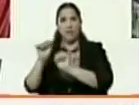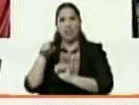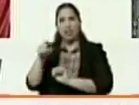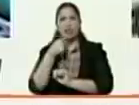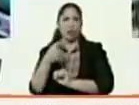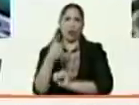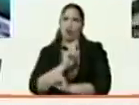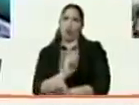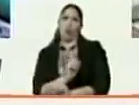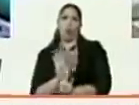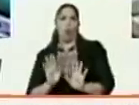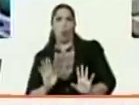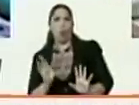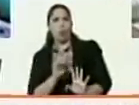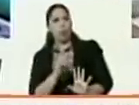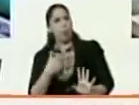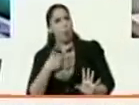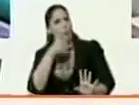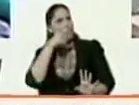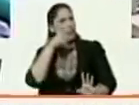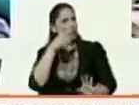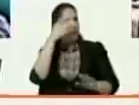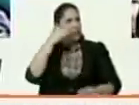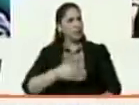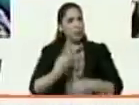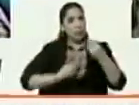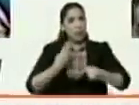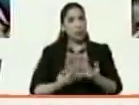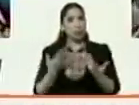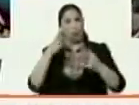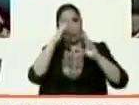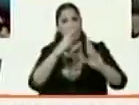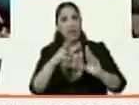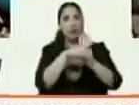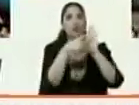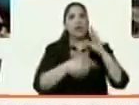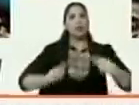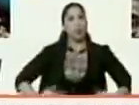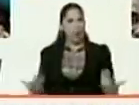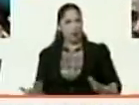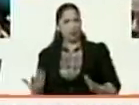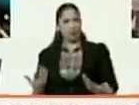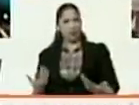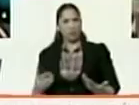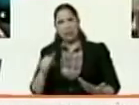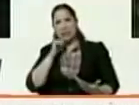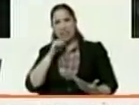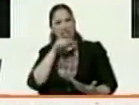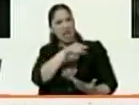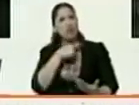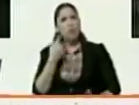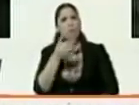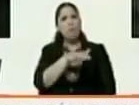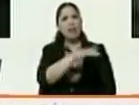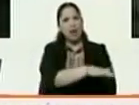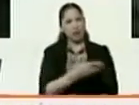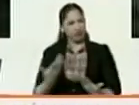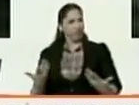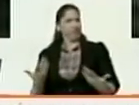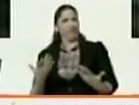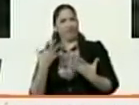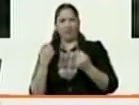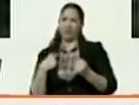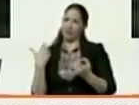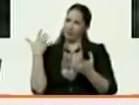que no, que la operación militar se realizó respetando los derechos humanos de quienes ellos asesinaron.